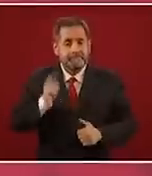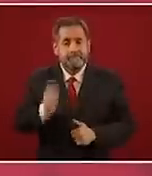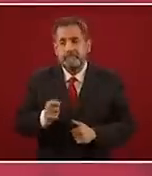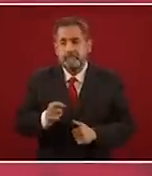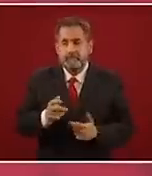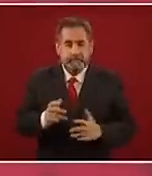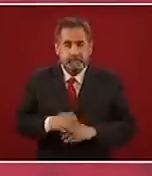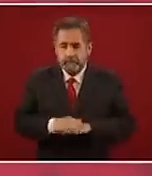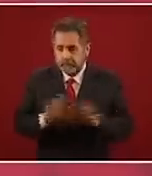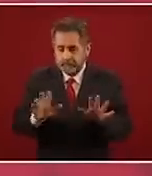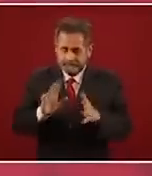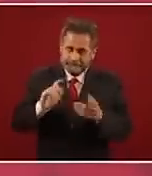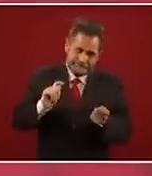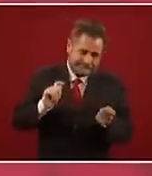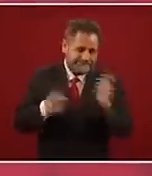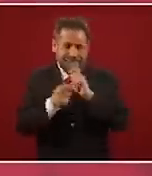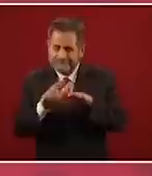es que ya cambió